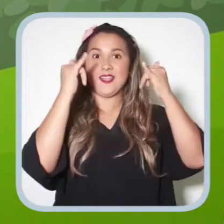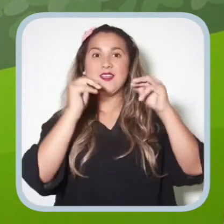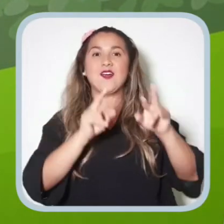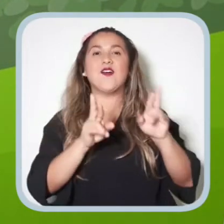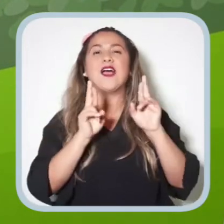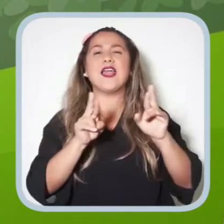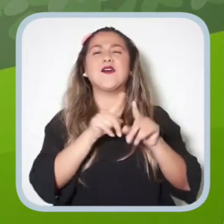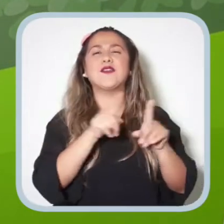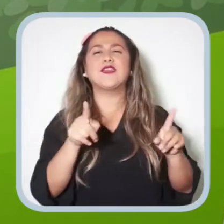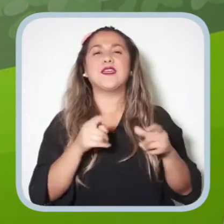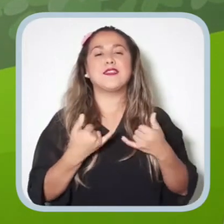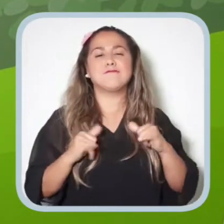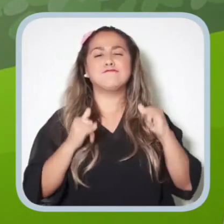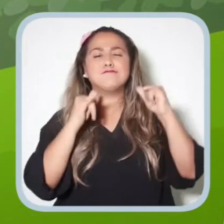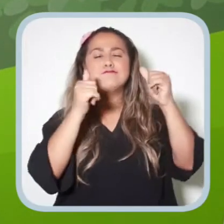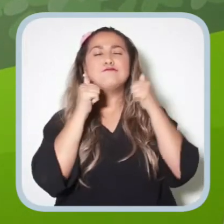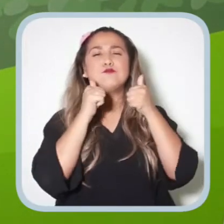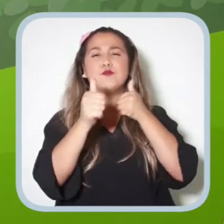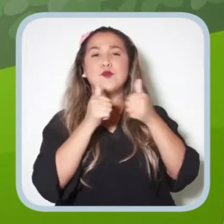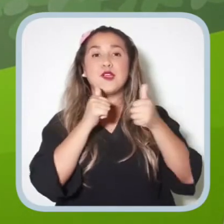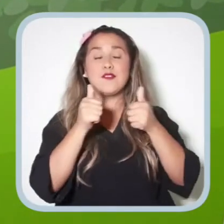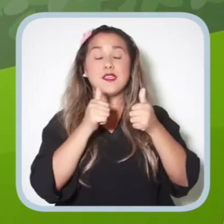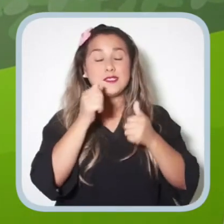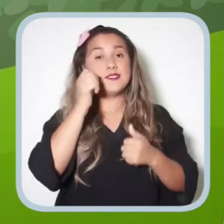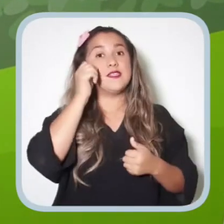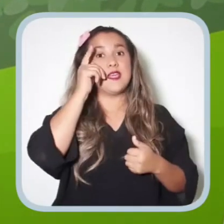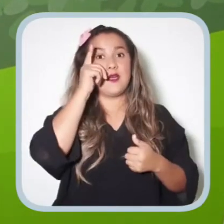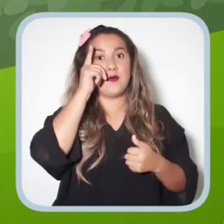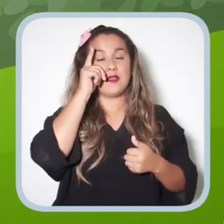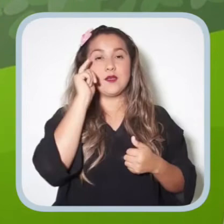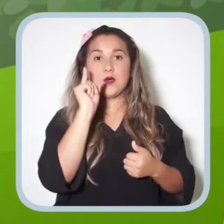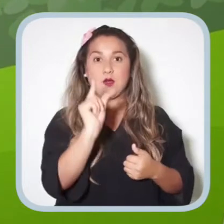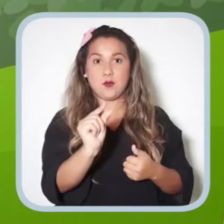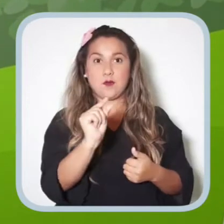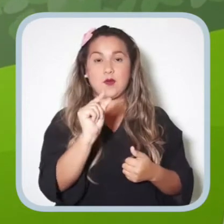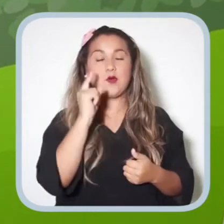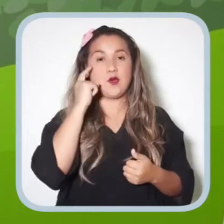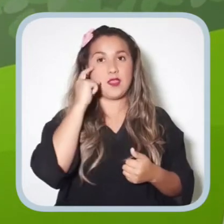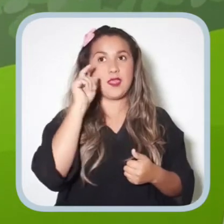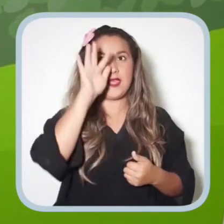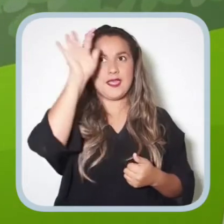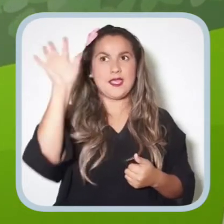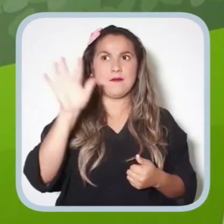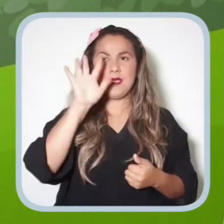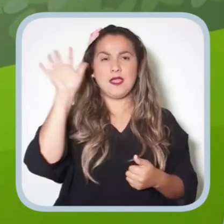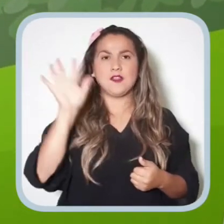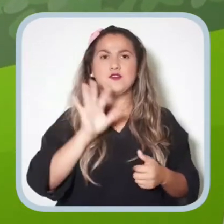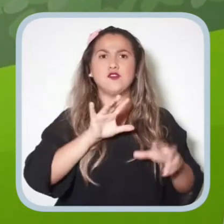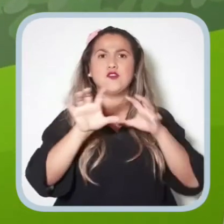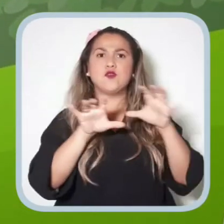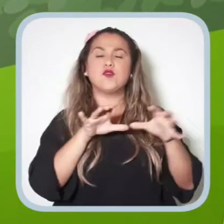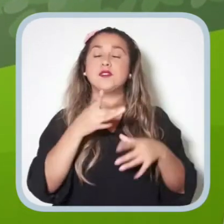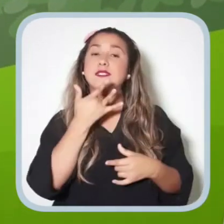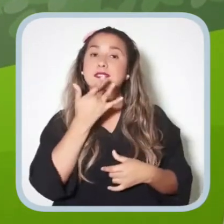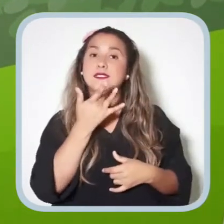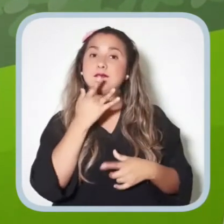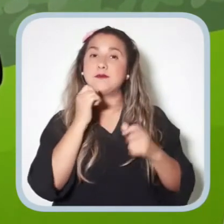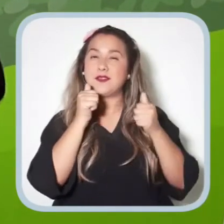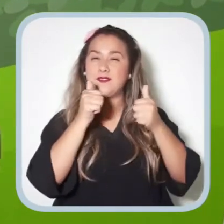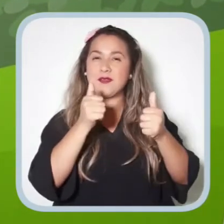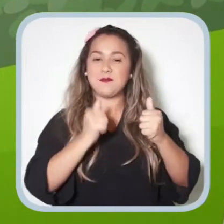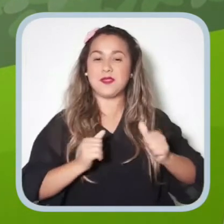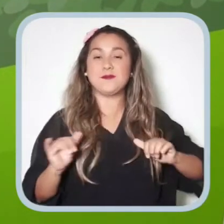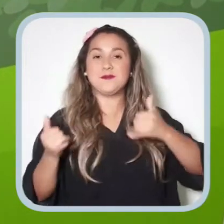pero muy bien. Y se dan cuenta que con un poco de imaginación y materiales muy simples, muy bien la podemos pasar y